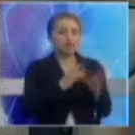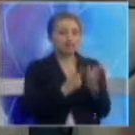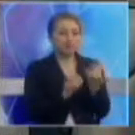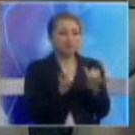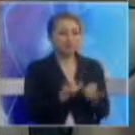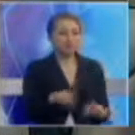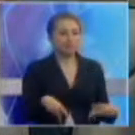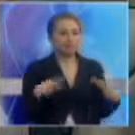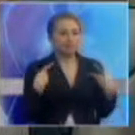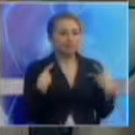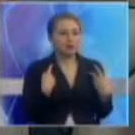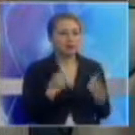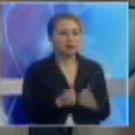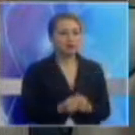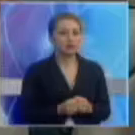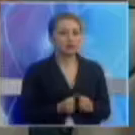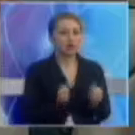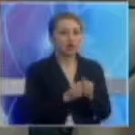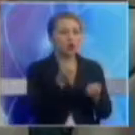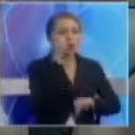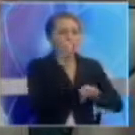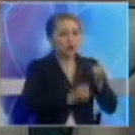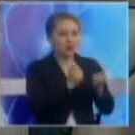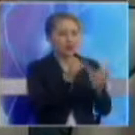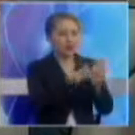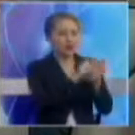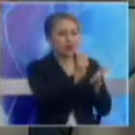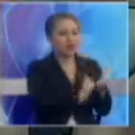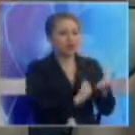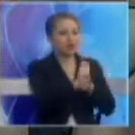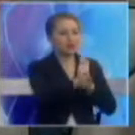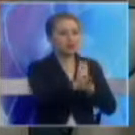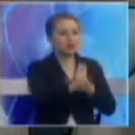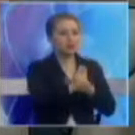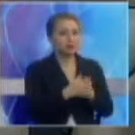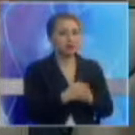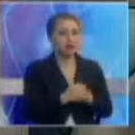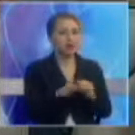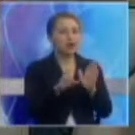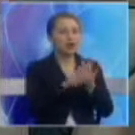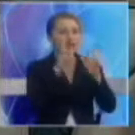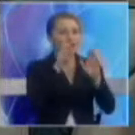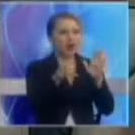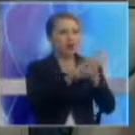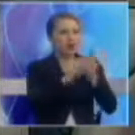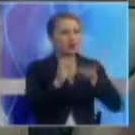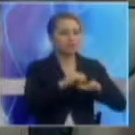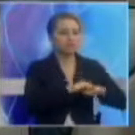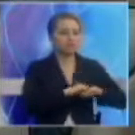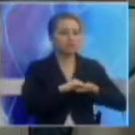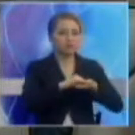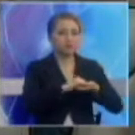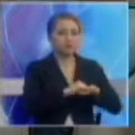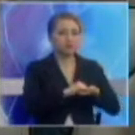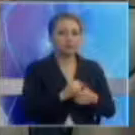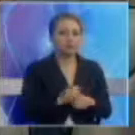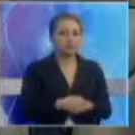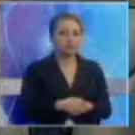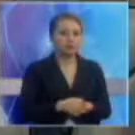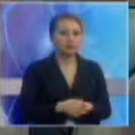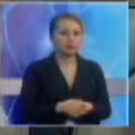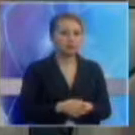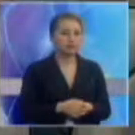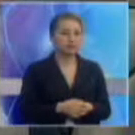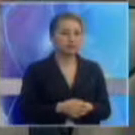viviendo con la última ley aprobada por la ley de solidaridad, en la que se establece